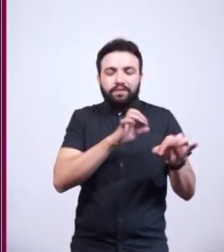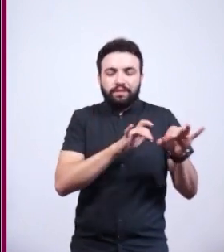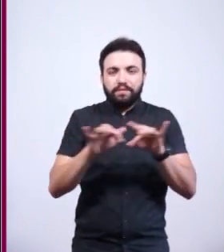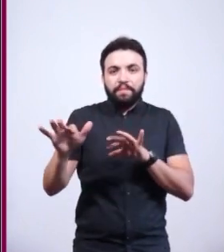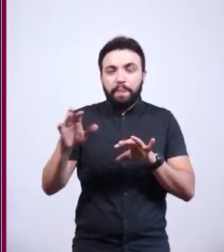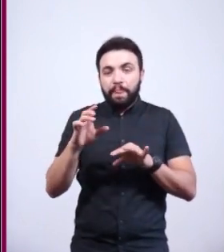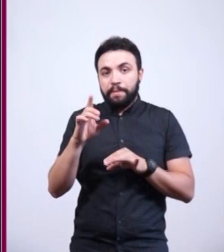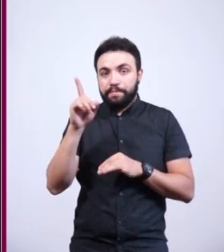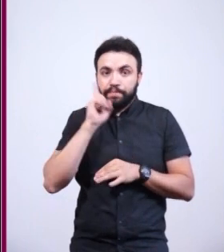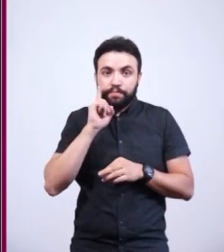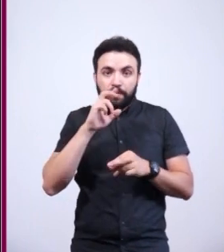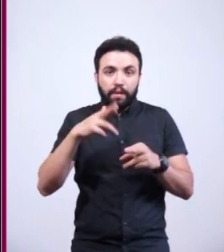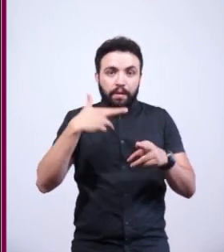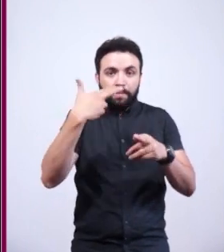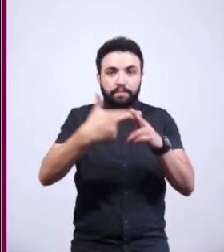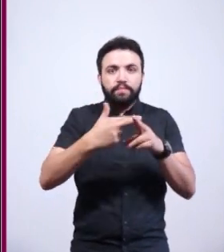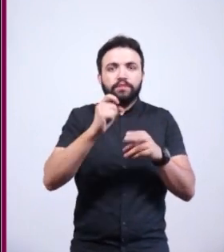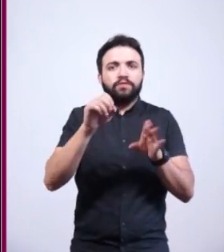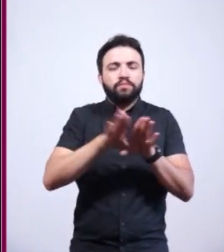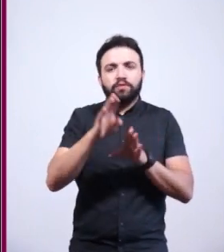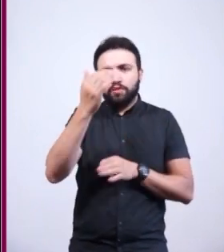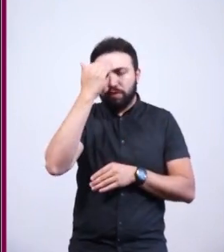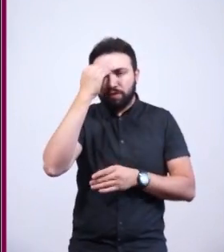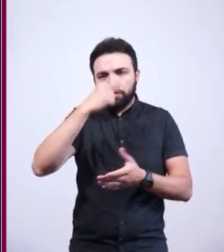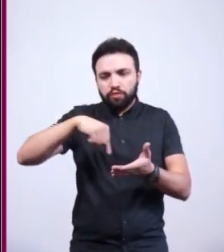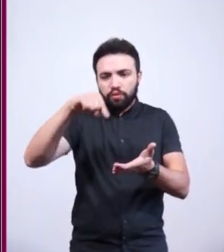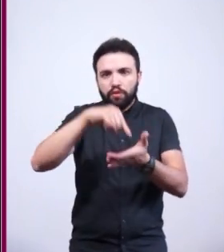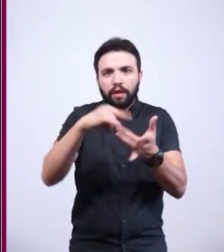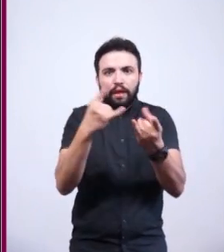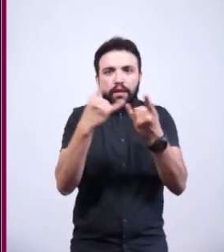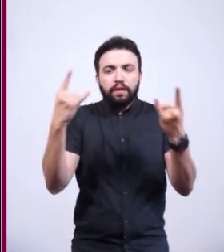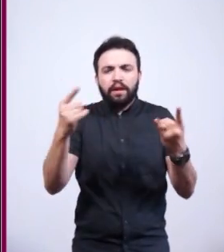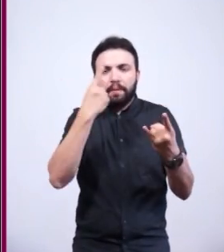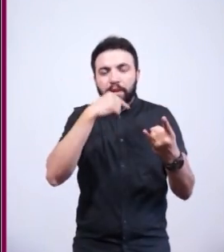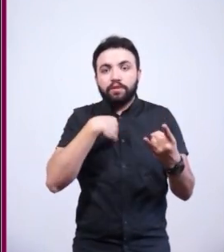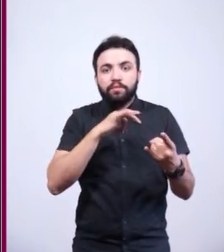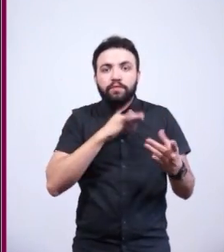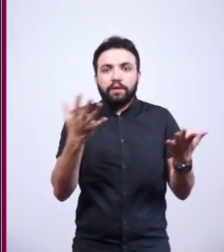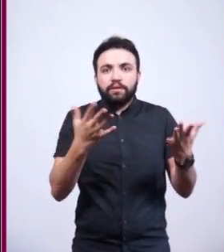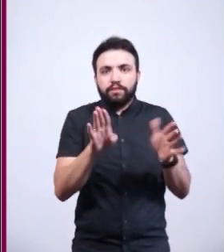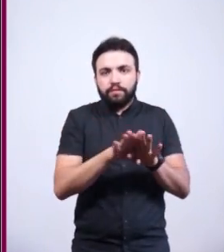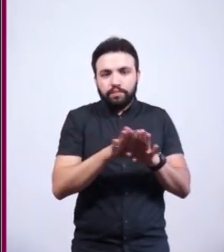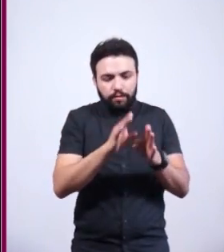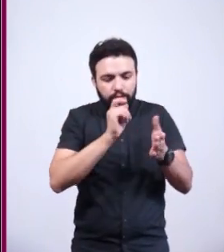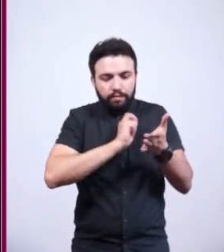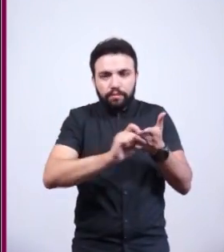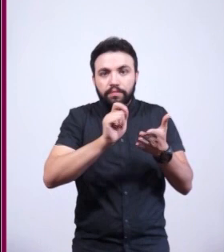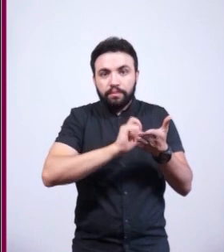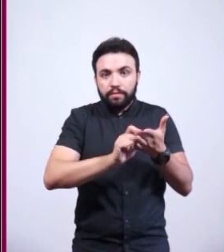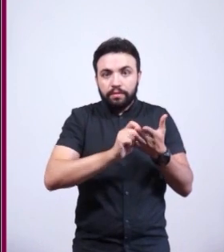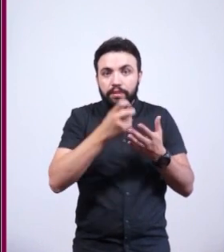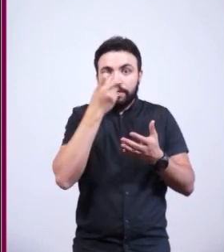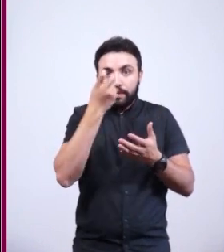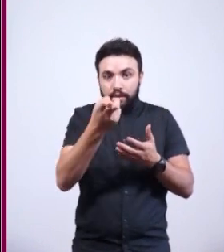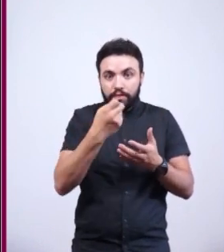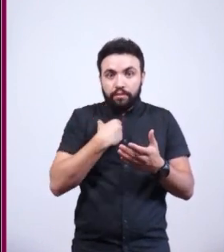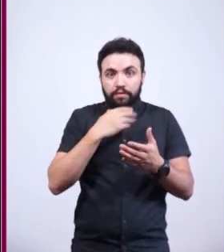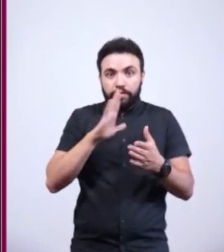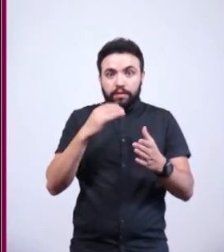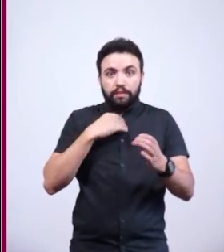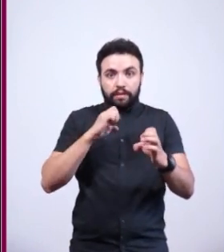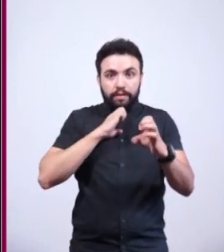con personas que conocían de la historia del lugar, para poder hacer un guión y a partir de las